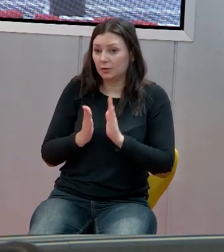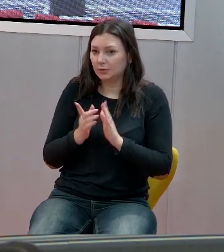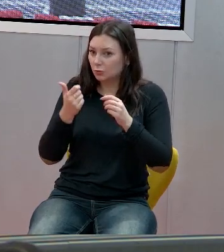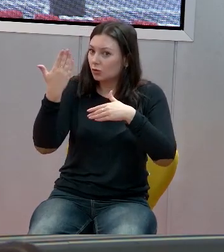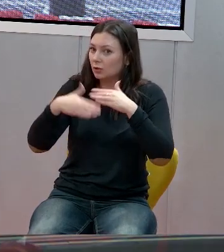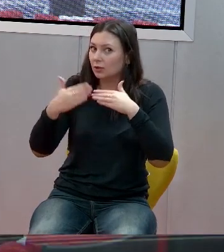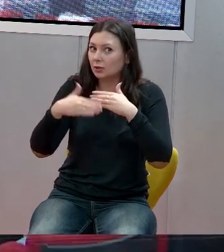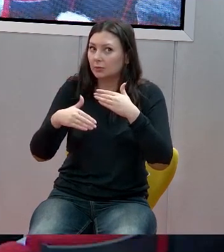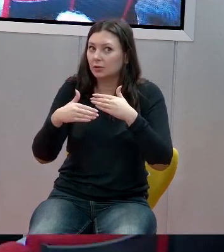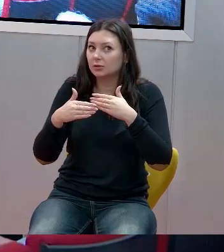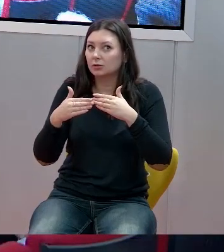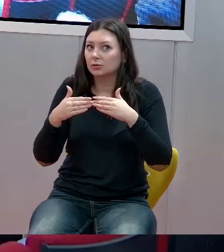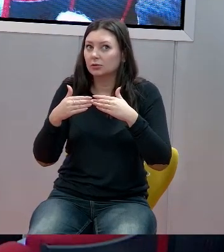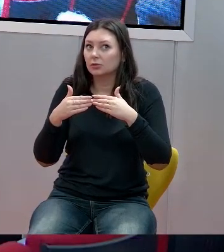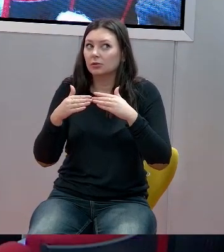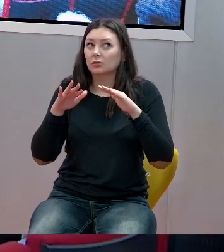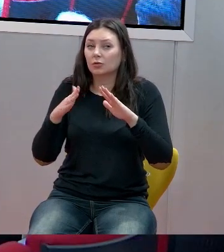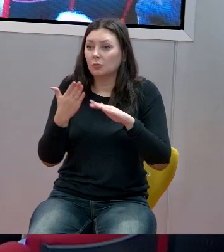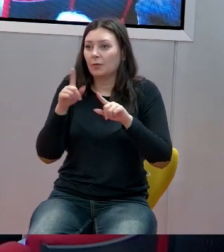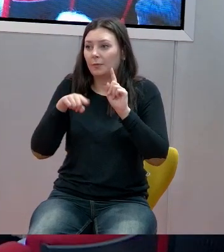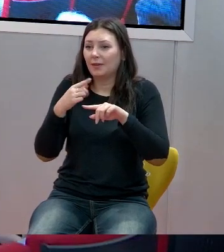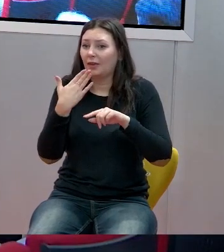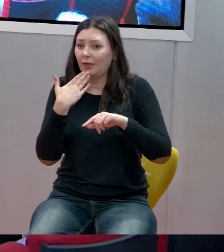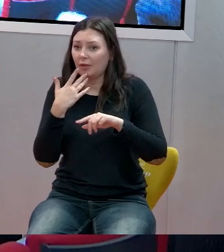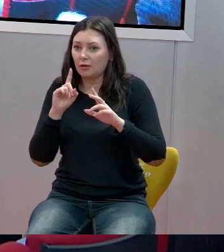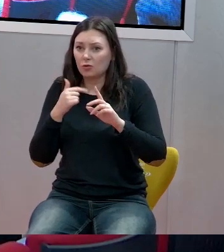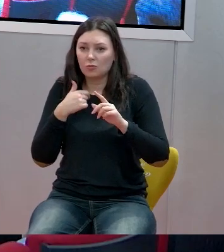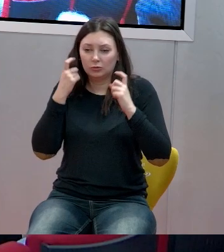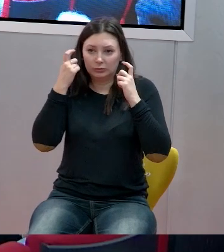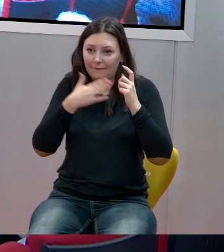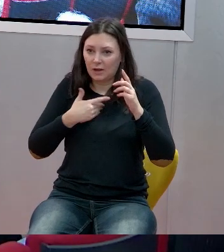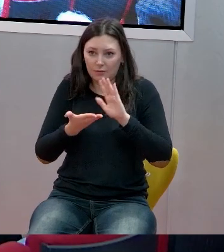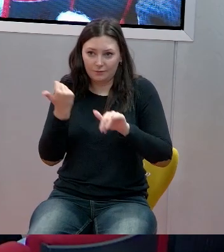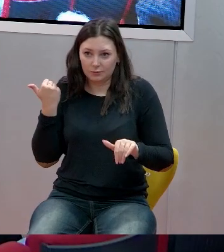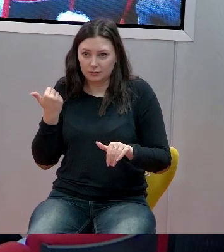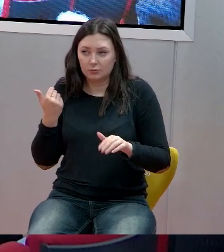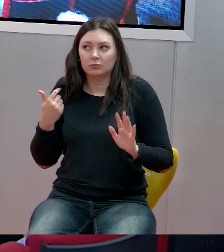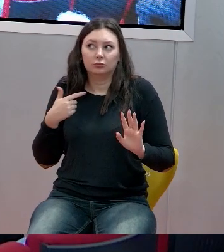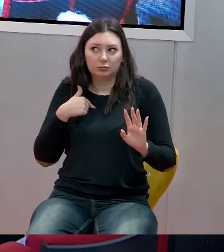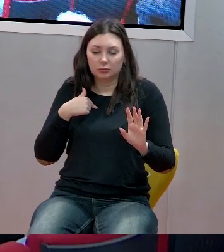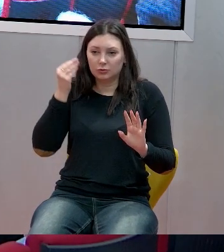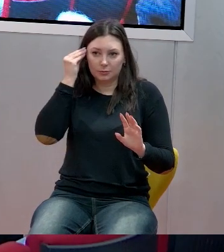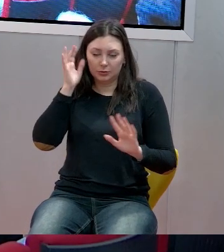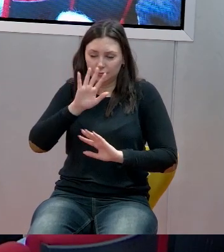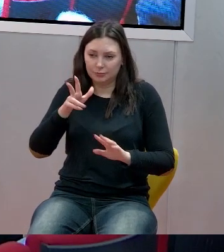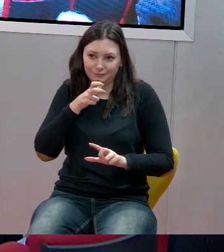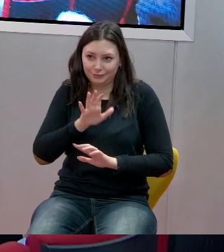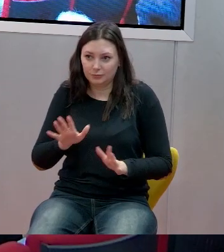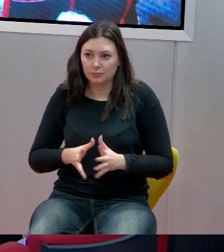no se constriñan a una edad determinada. Bueno, pues a mí me parece terrible.